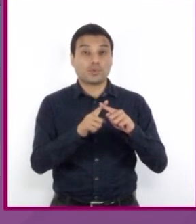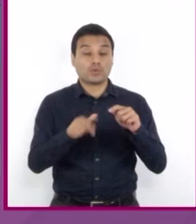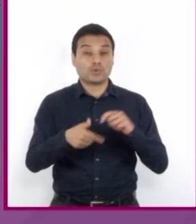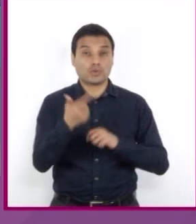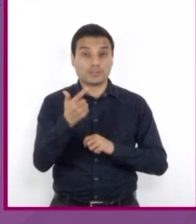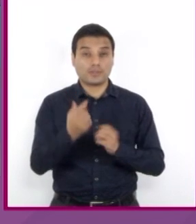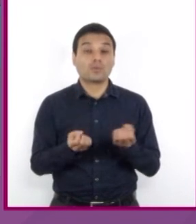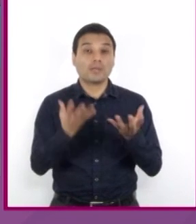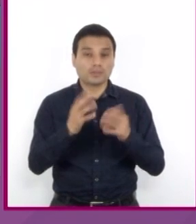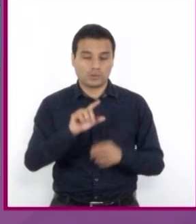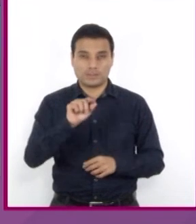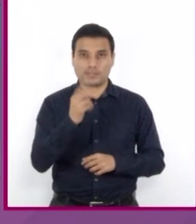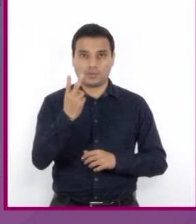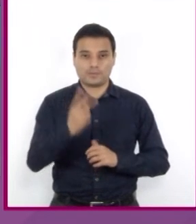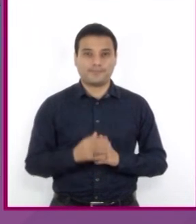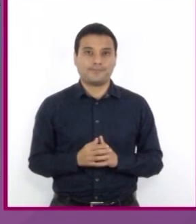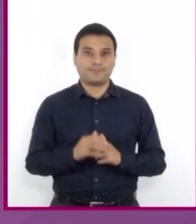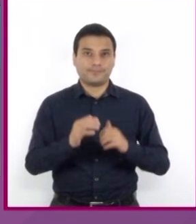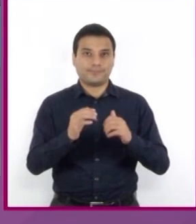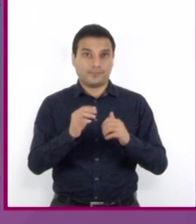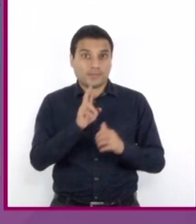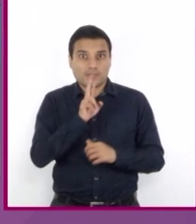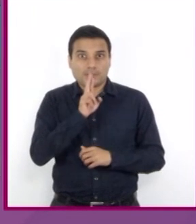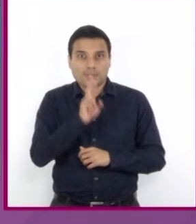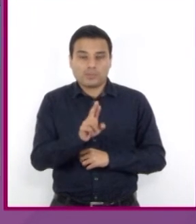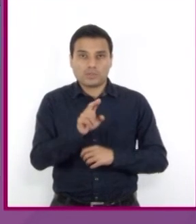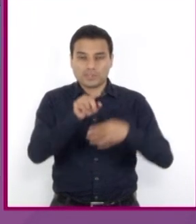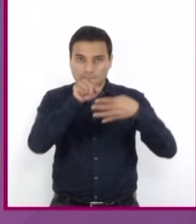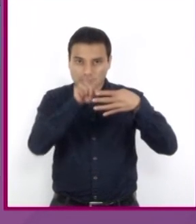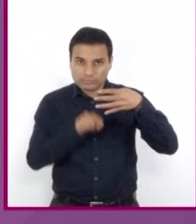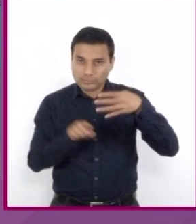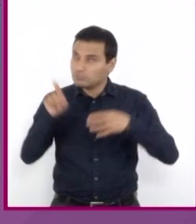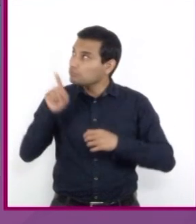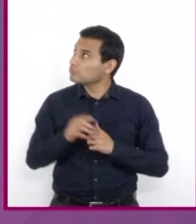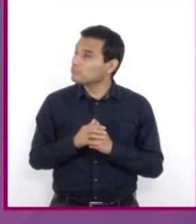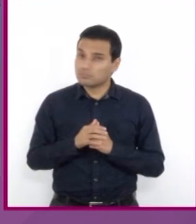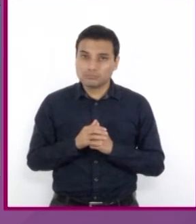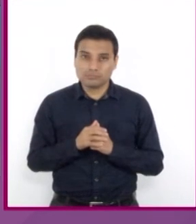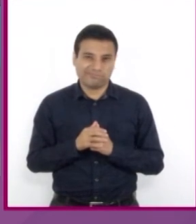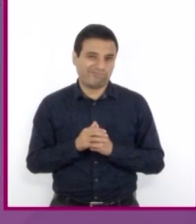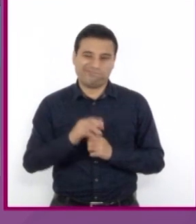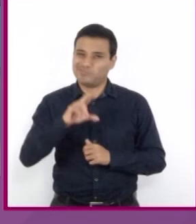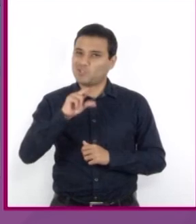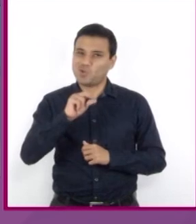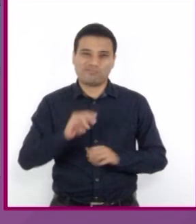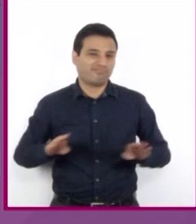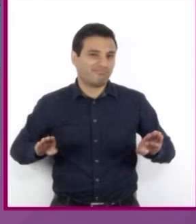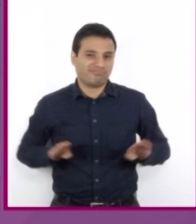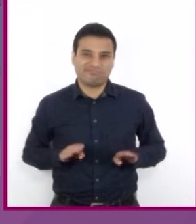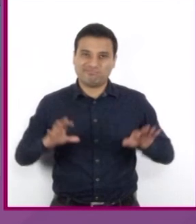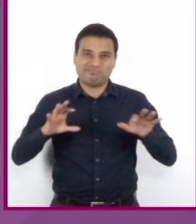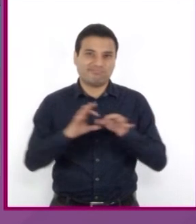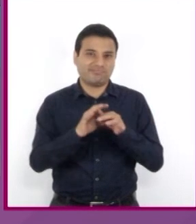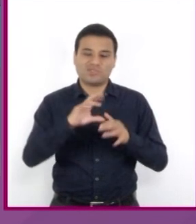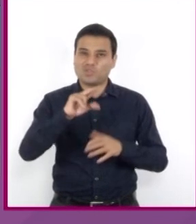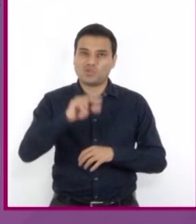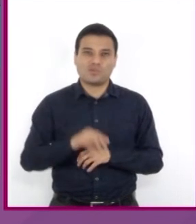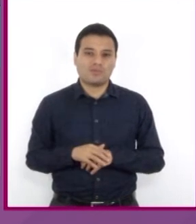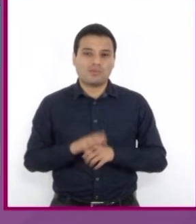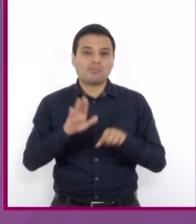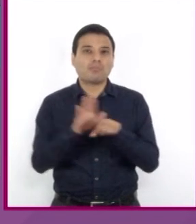12 igual a 72. Los resultados de esta sucesión no corresponden a la sucesión dada, porque